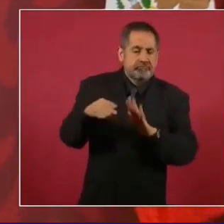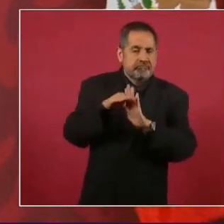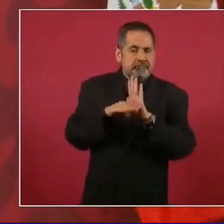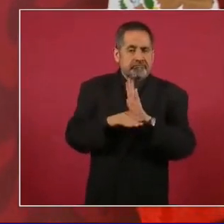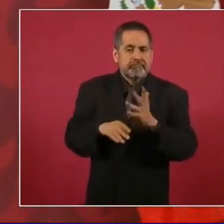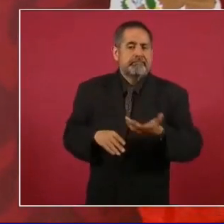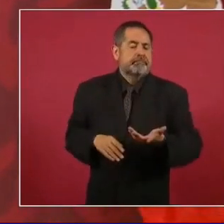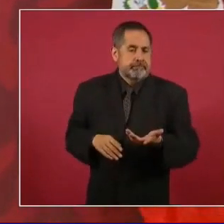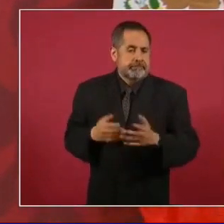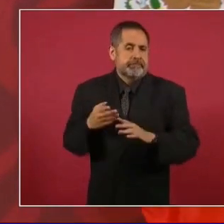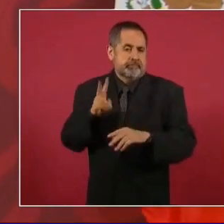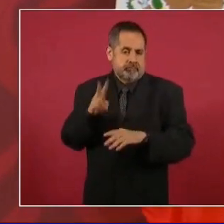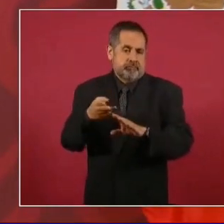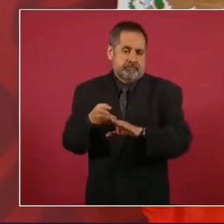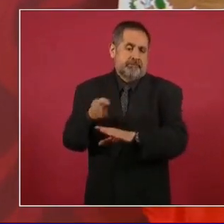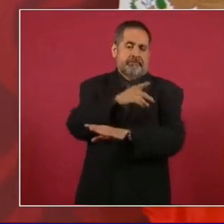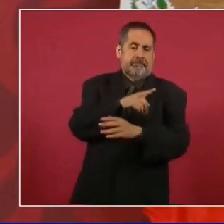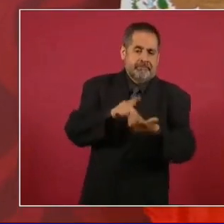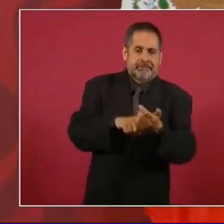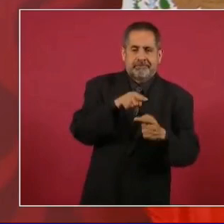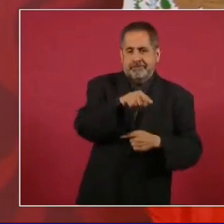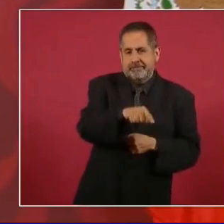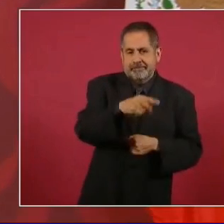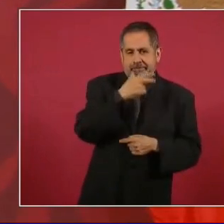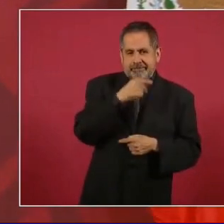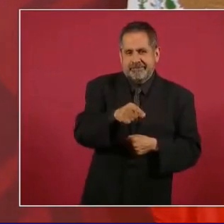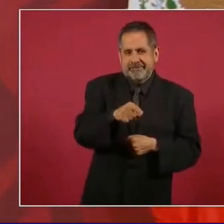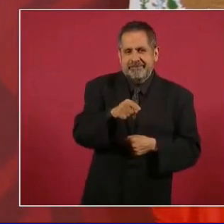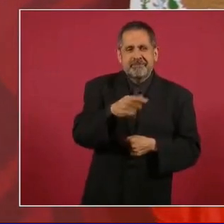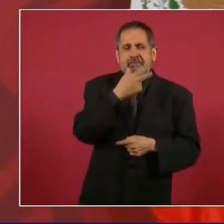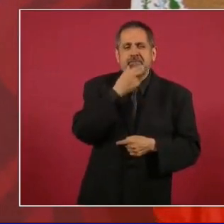que a su vez publicó Assange,